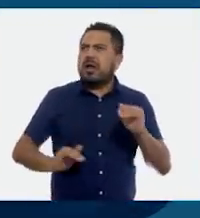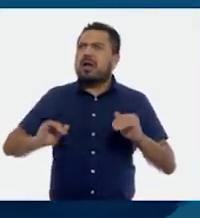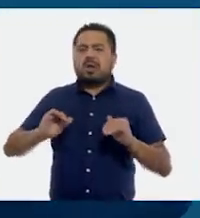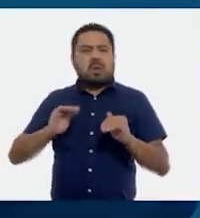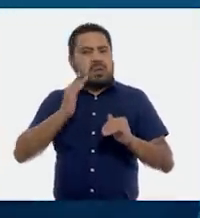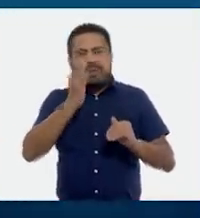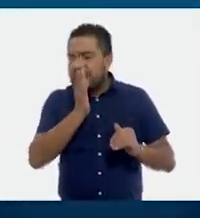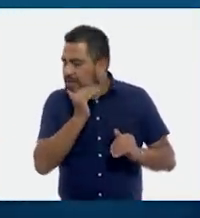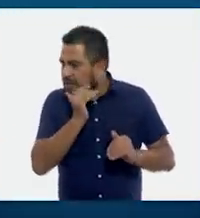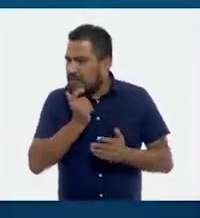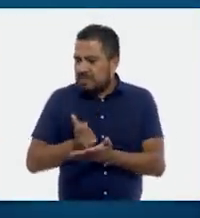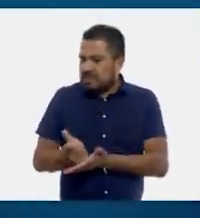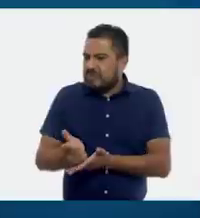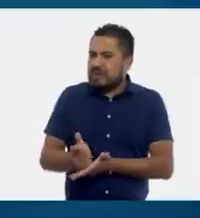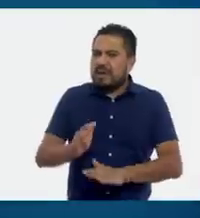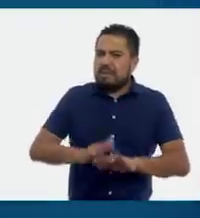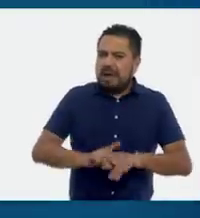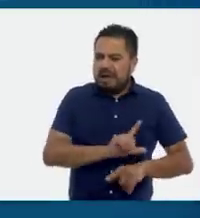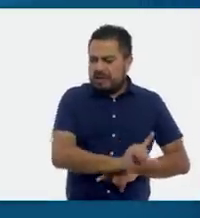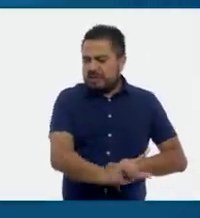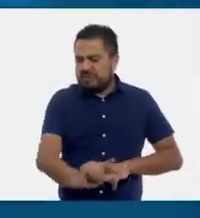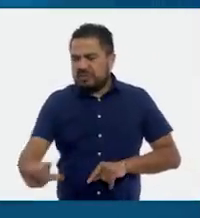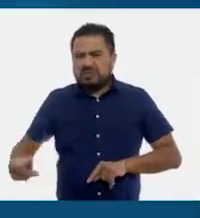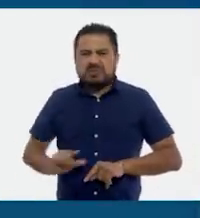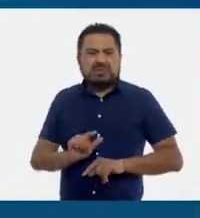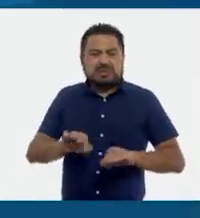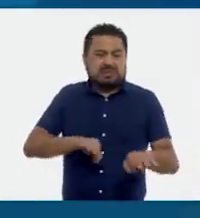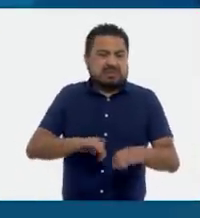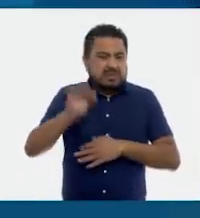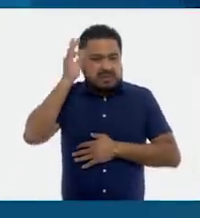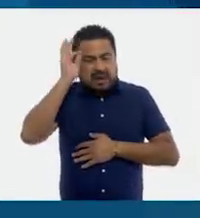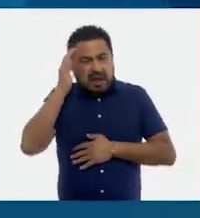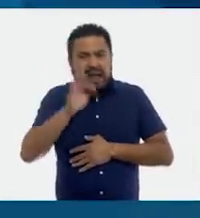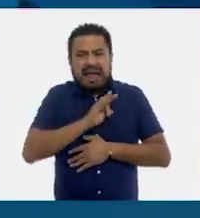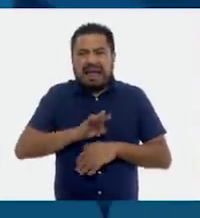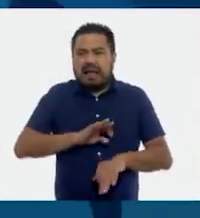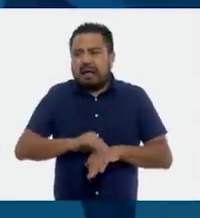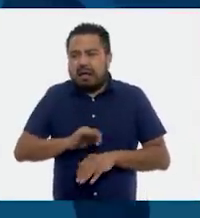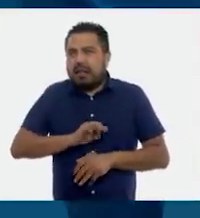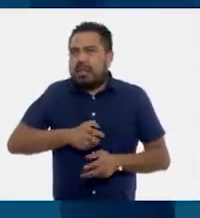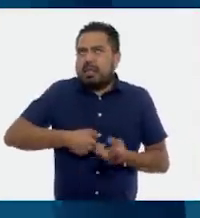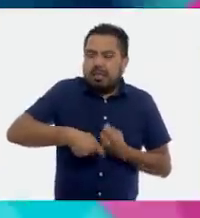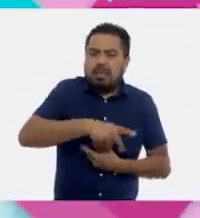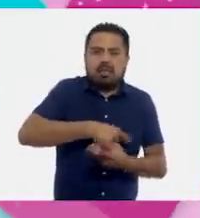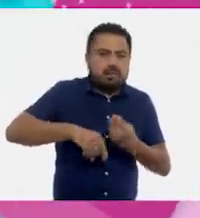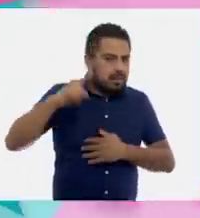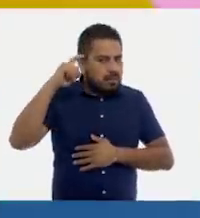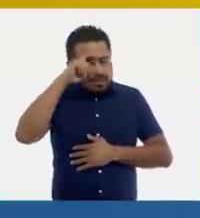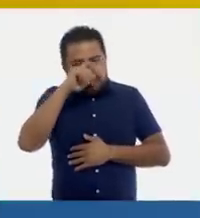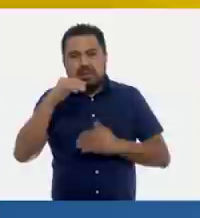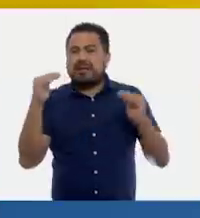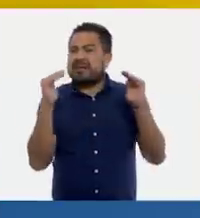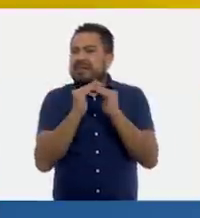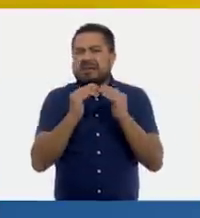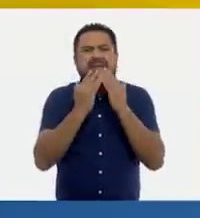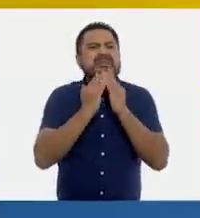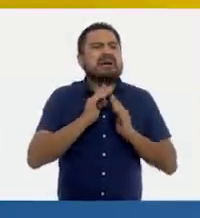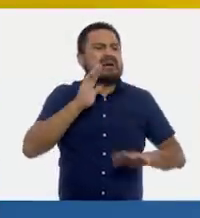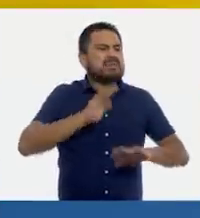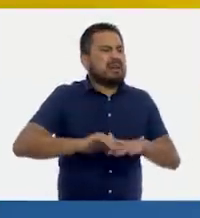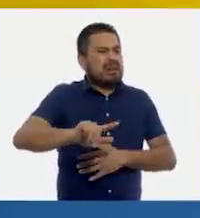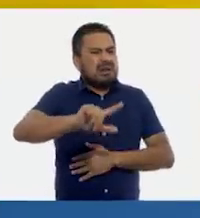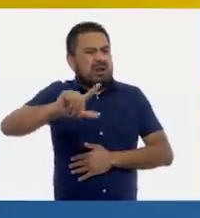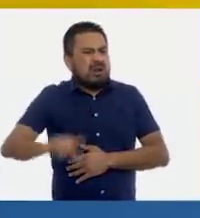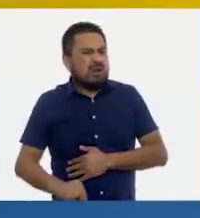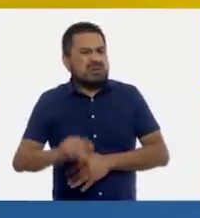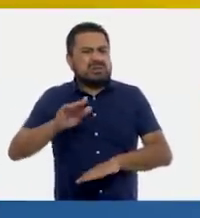nulas. Los sueldos bajísimos de los trabajadores apenas les permitían para subsistir. Las viviendas miserables los